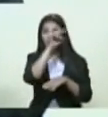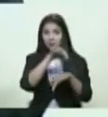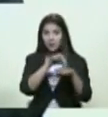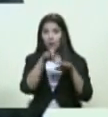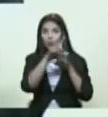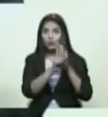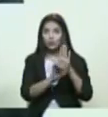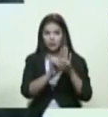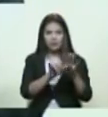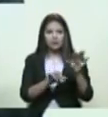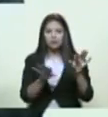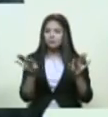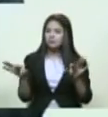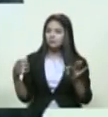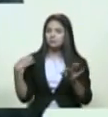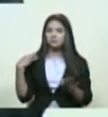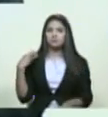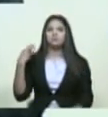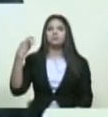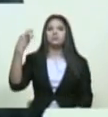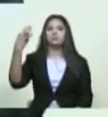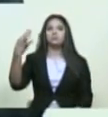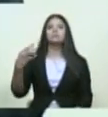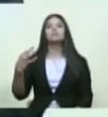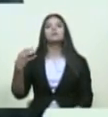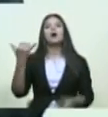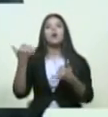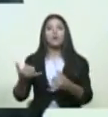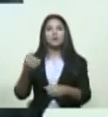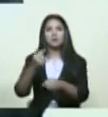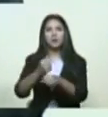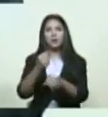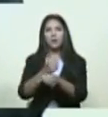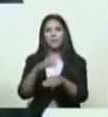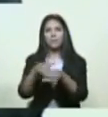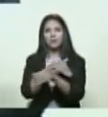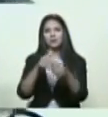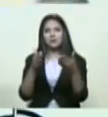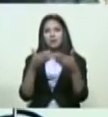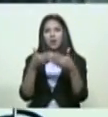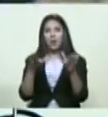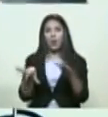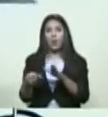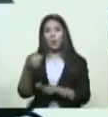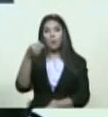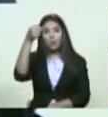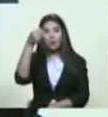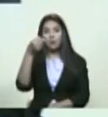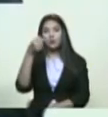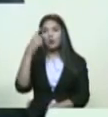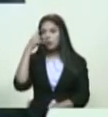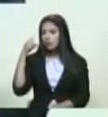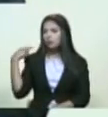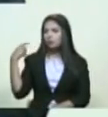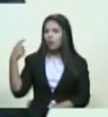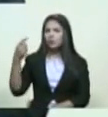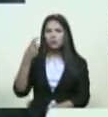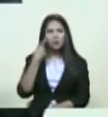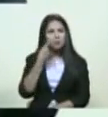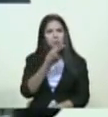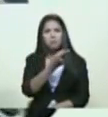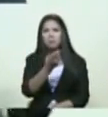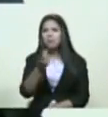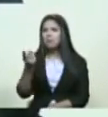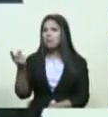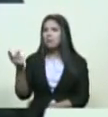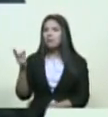Constituyente como titular del Ministerio Público, y todos estos días, si nos ponemos a observar,